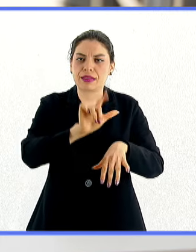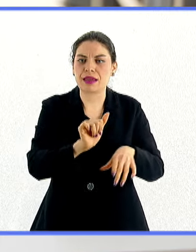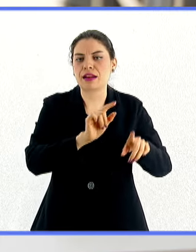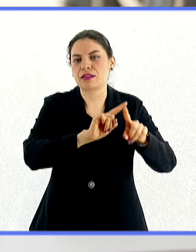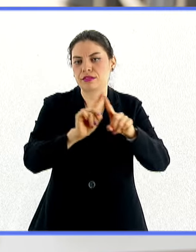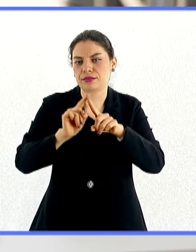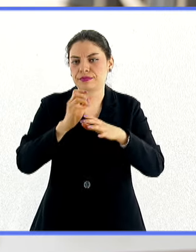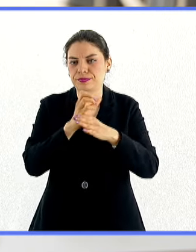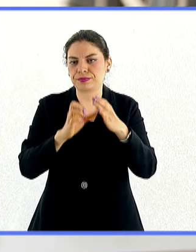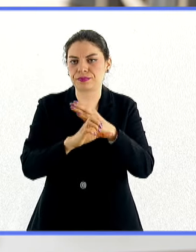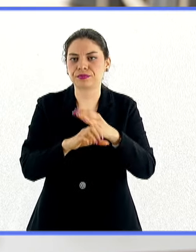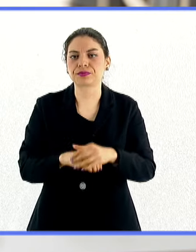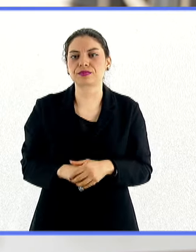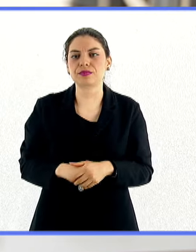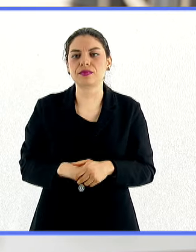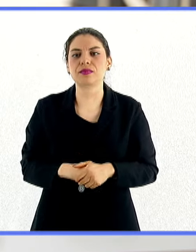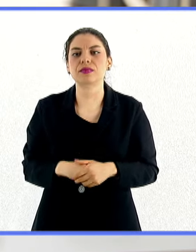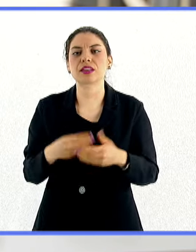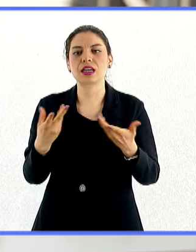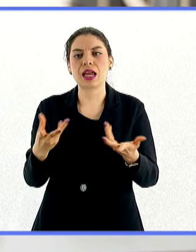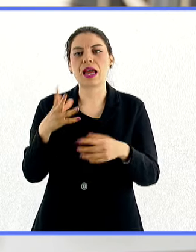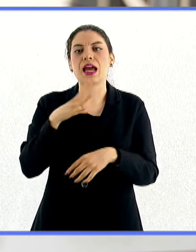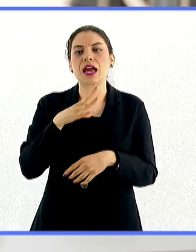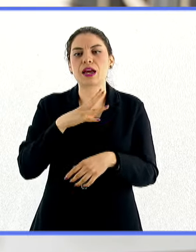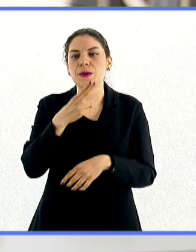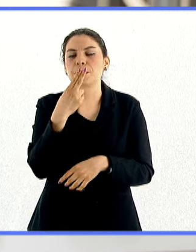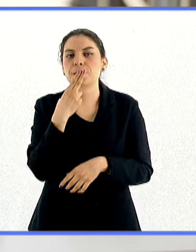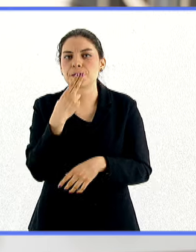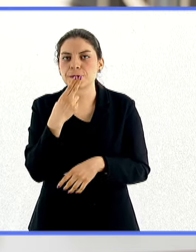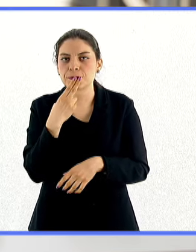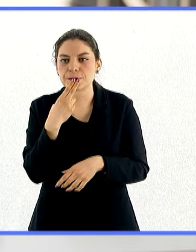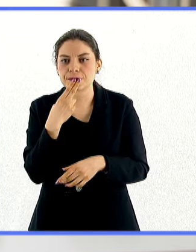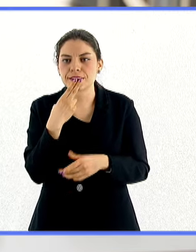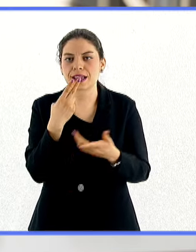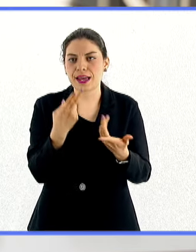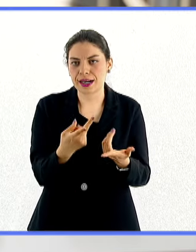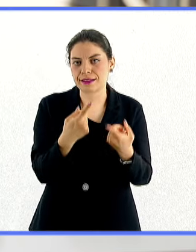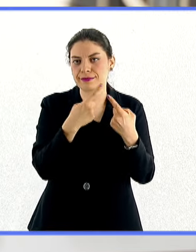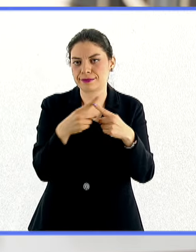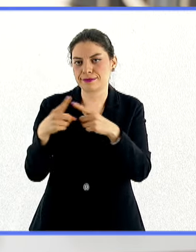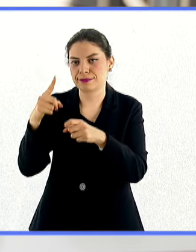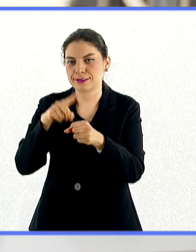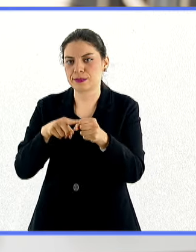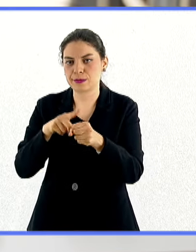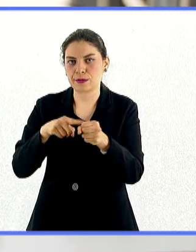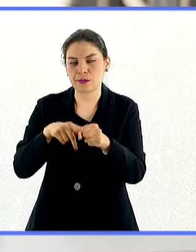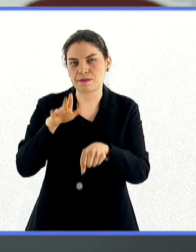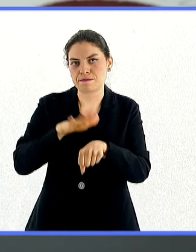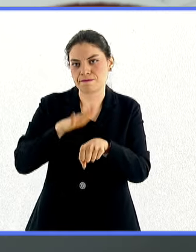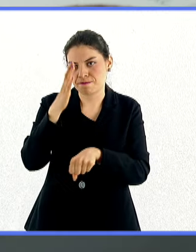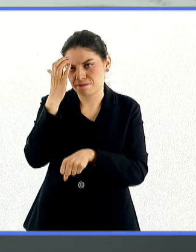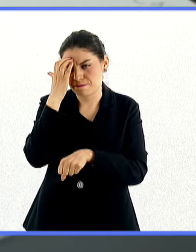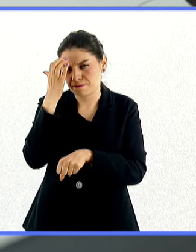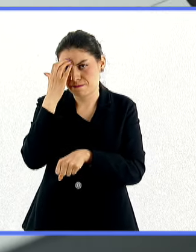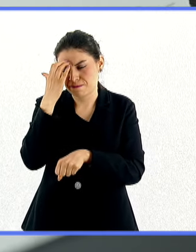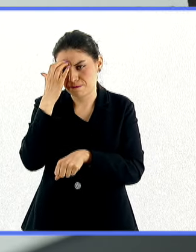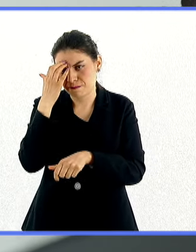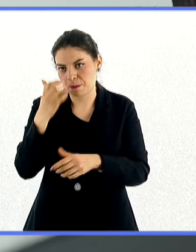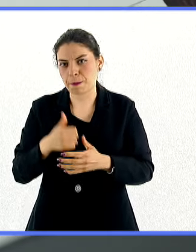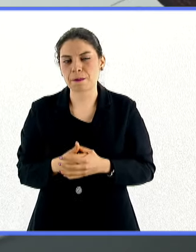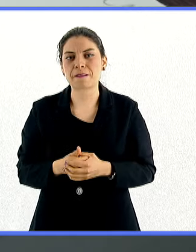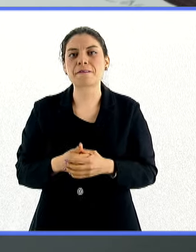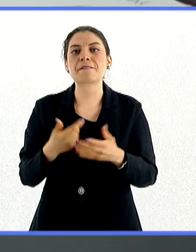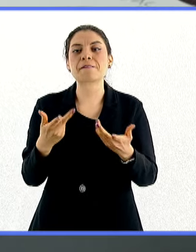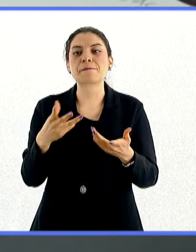grana cochinilla y el añil son probablemente los dos pigmentos más conocidos que se han utilizado en pintura